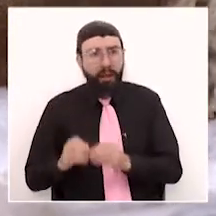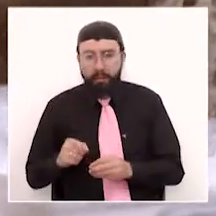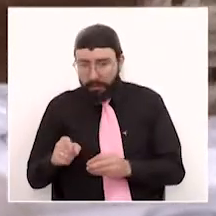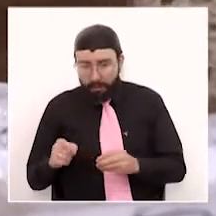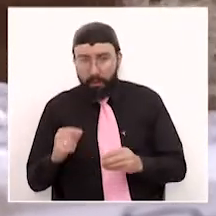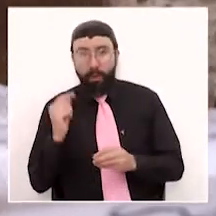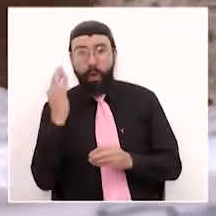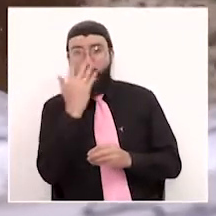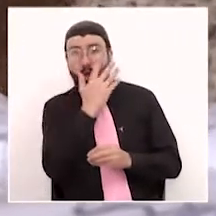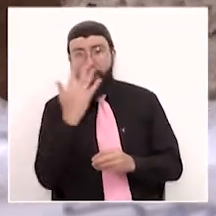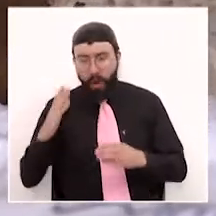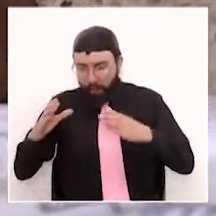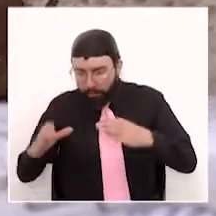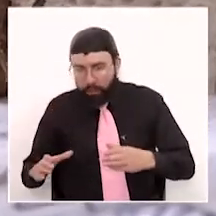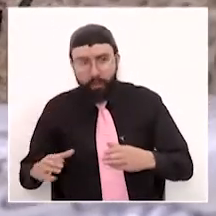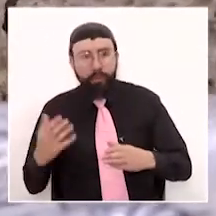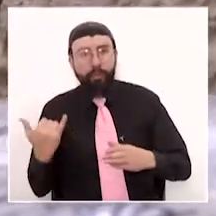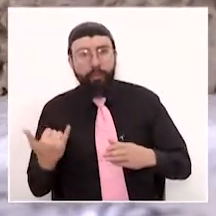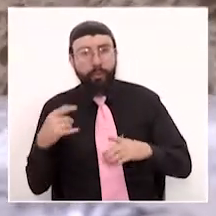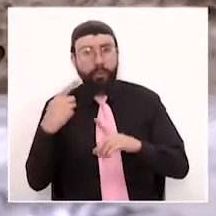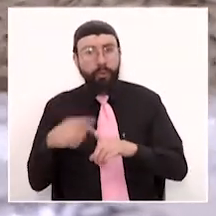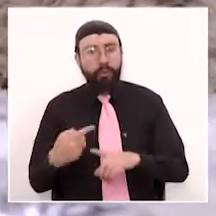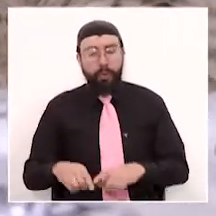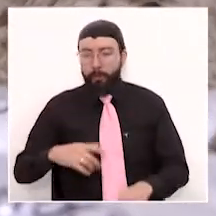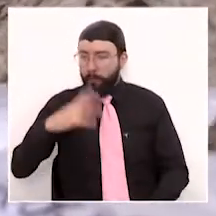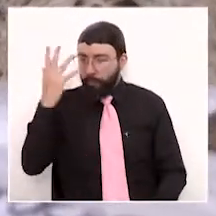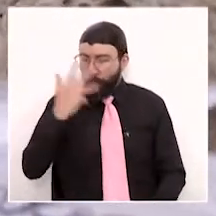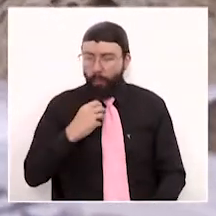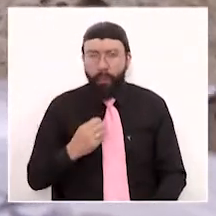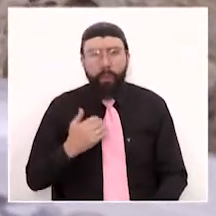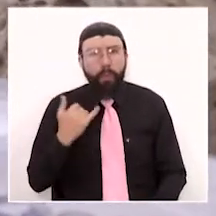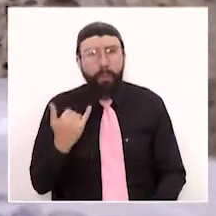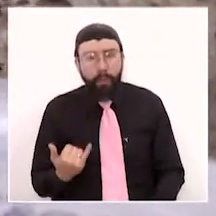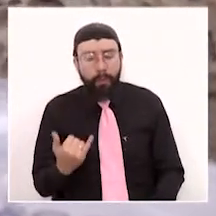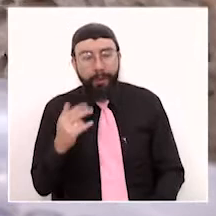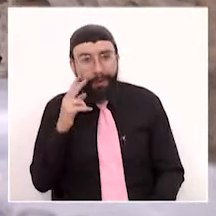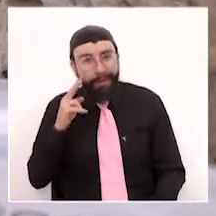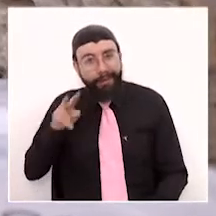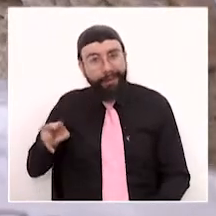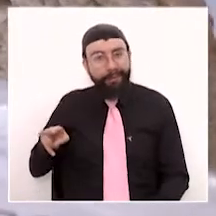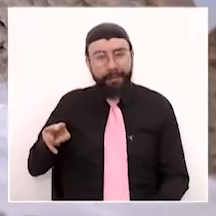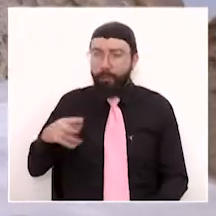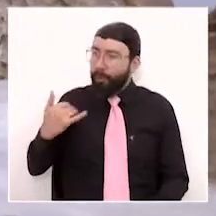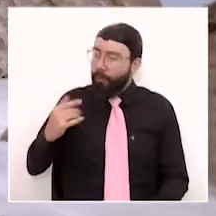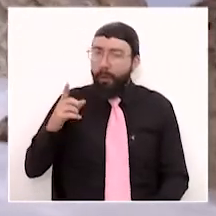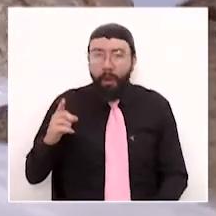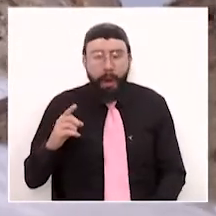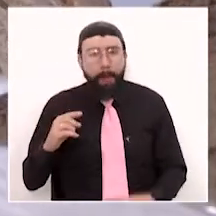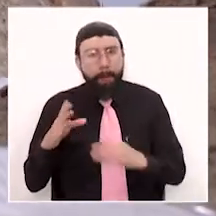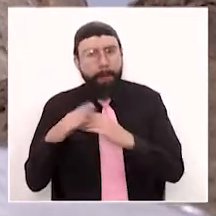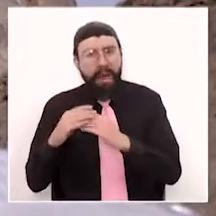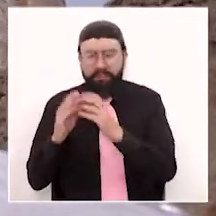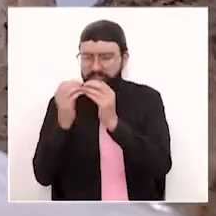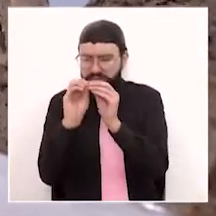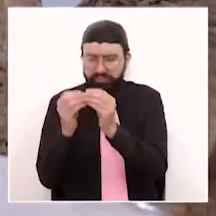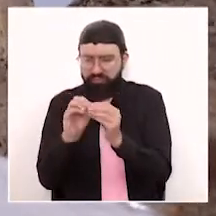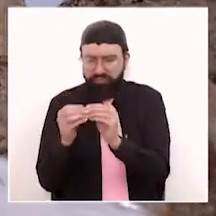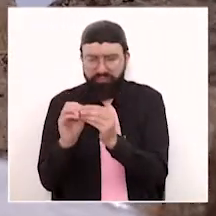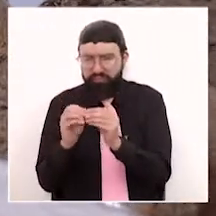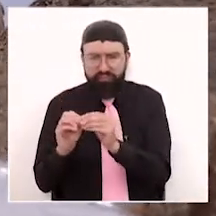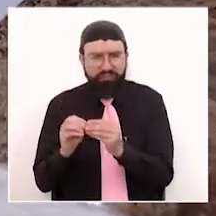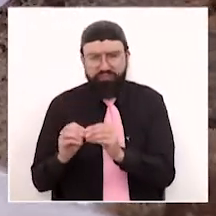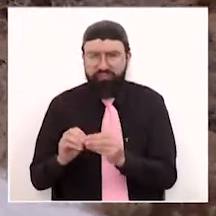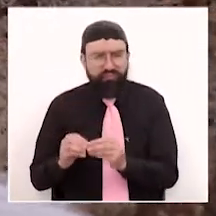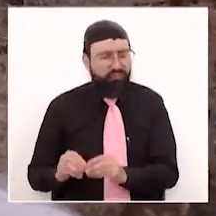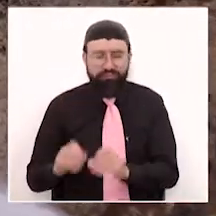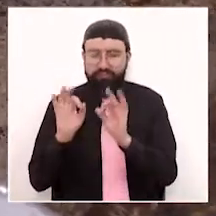lastimosamente no pueden probar, pero seguramente a través de lo que están viendo se dan cuenta que son unos panes artesanales trabajados realmente con